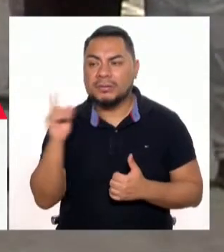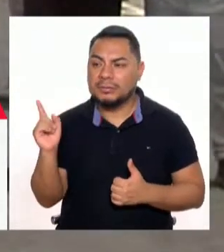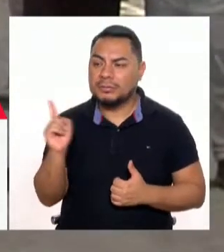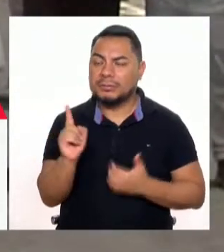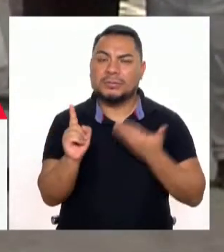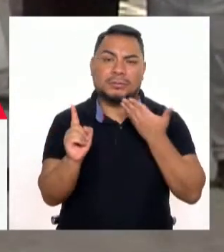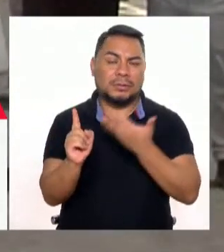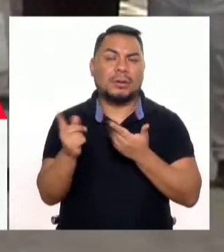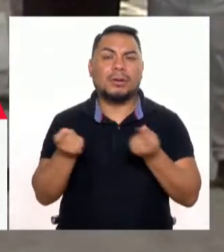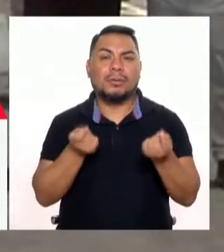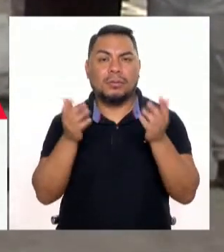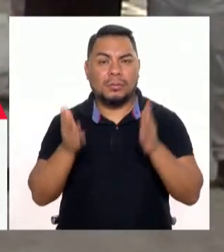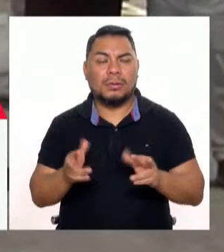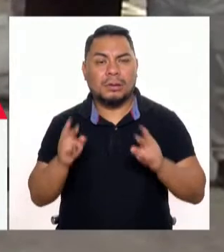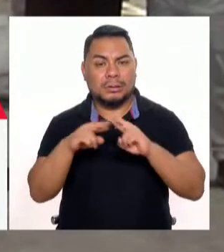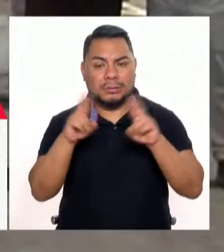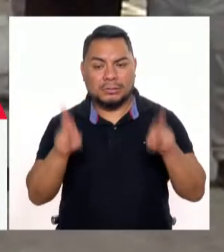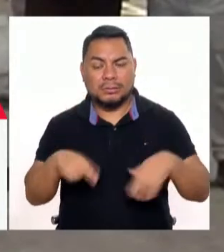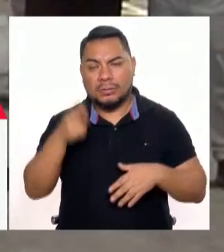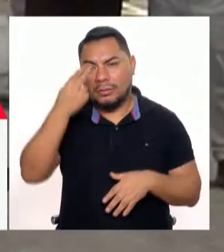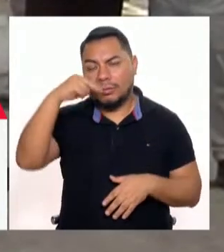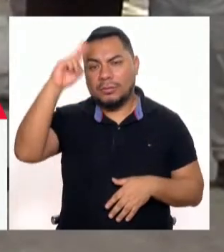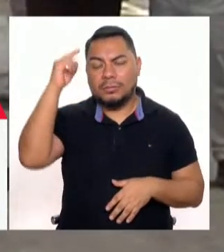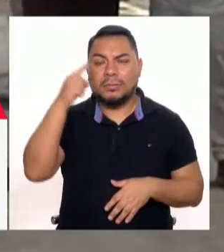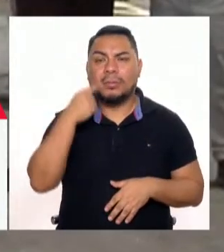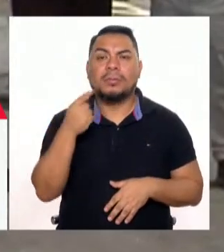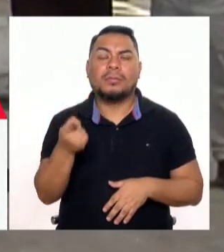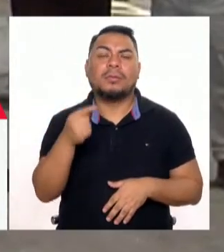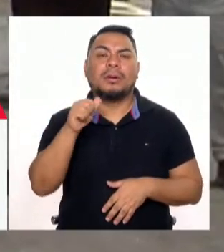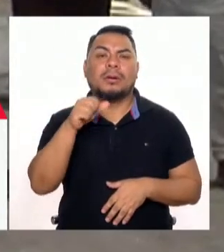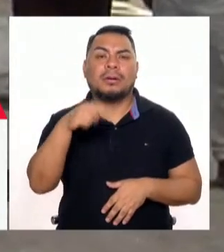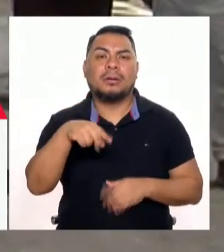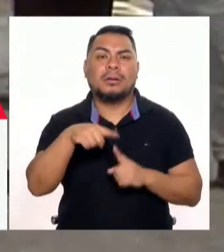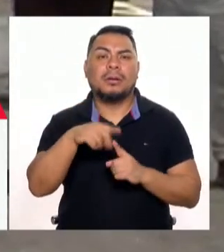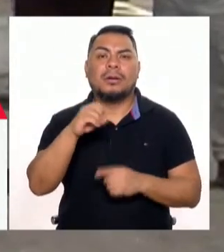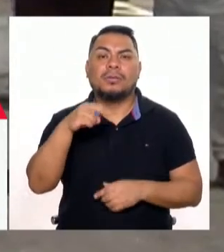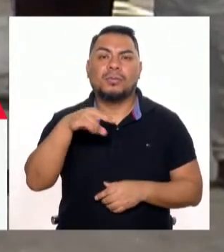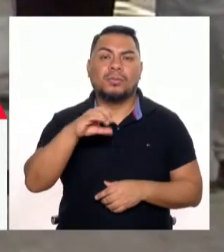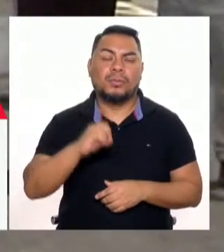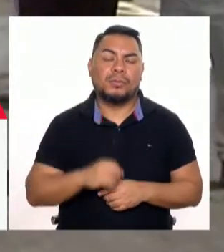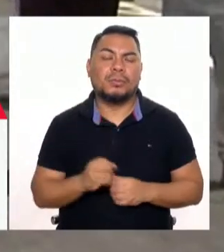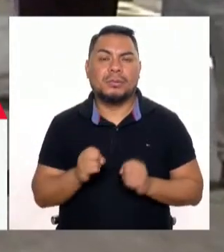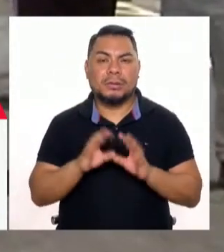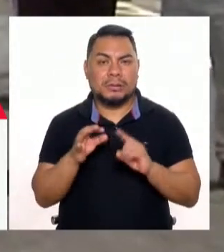el gobernador Regional de huánuco Antonio pulgar en este día especial